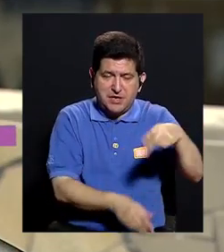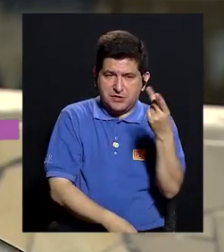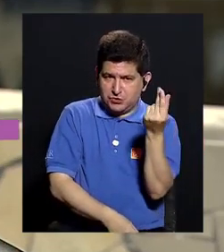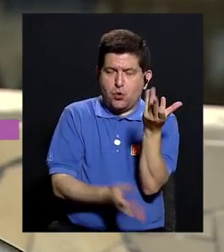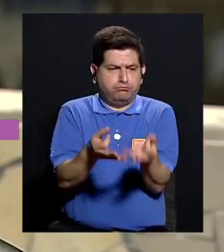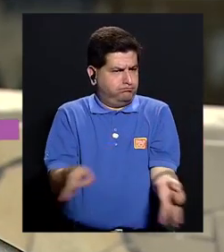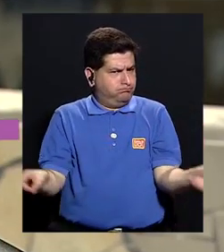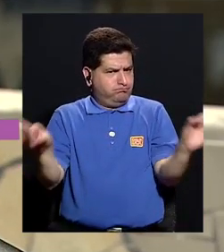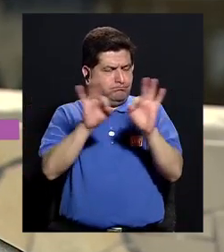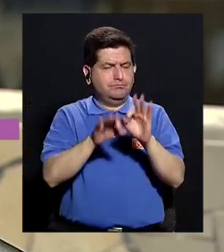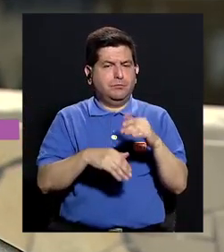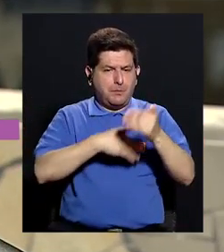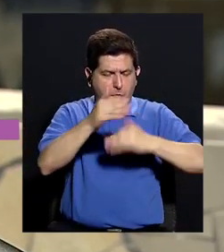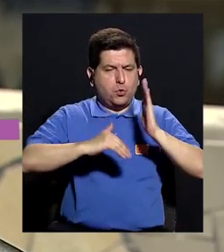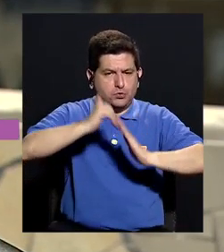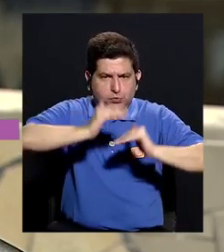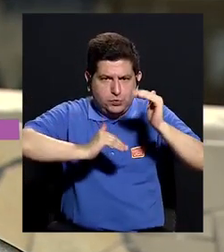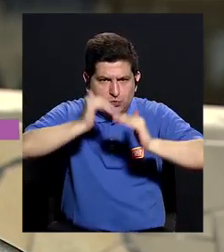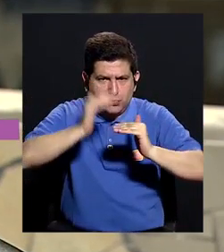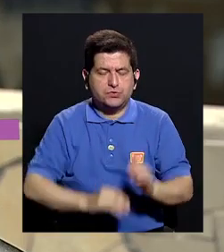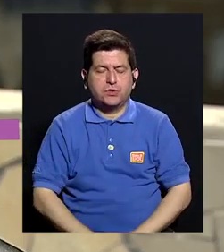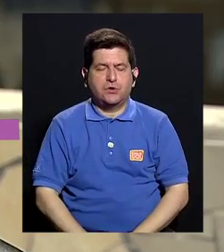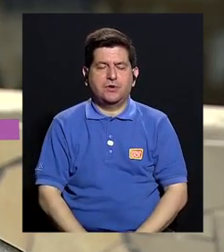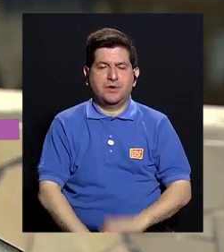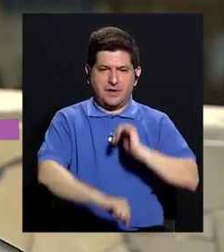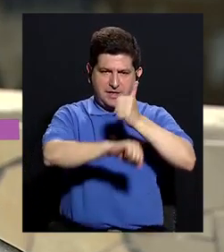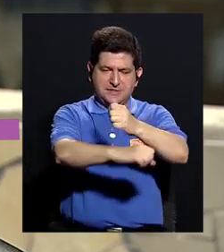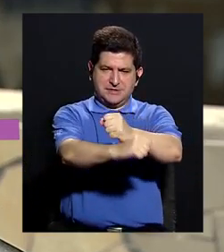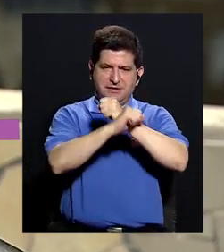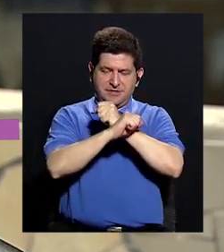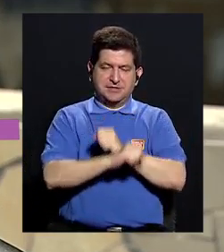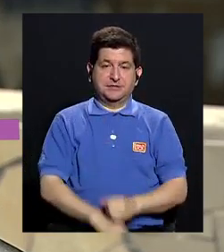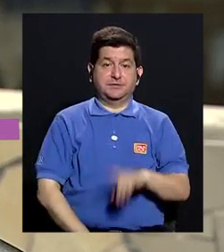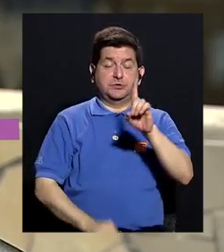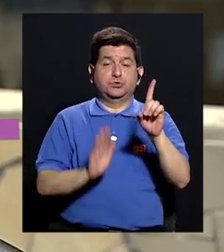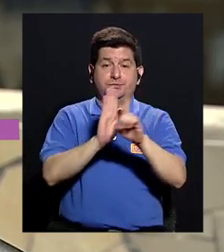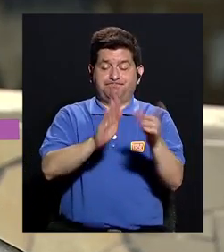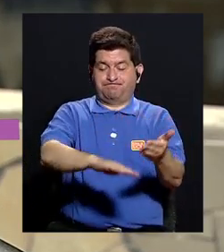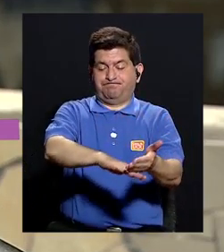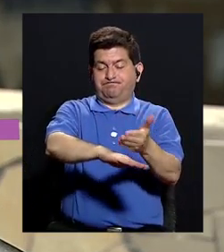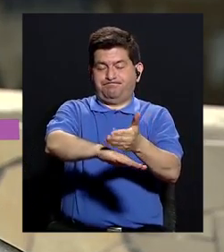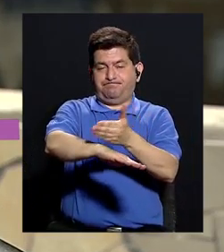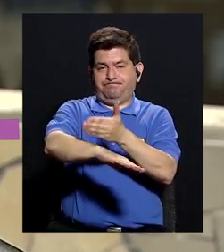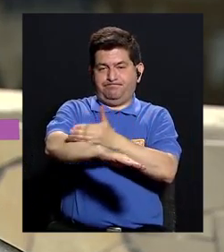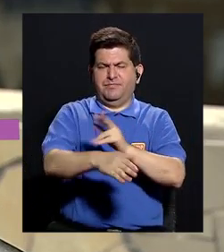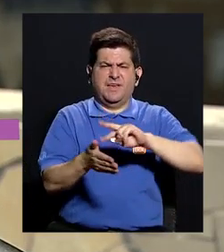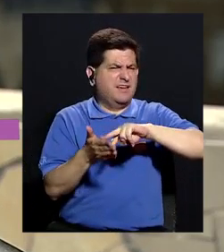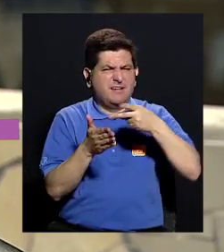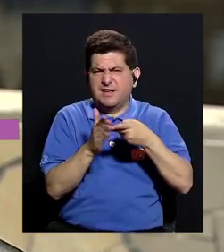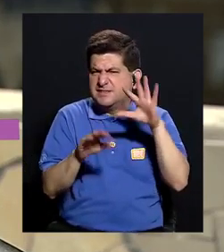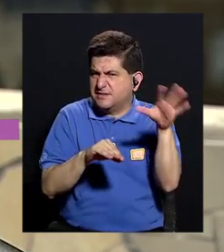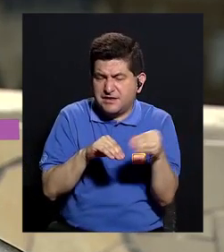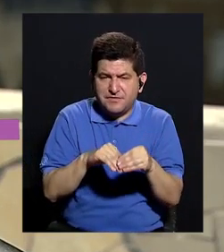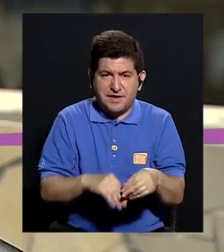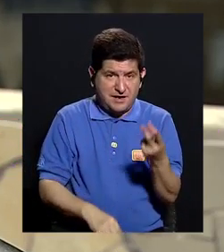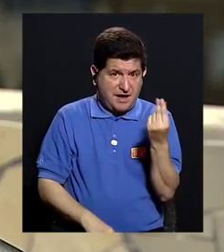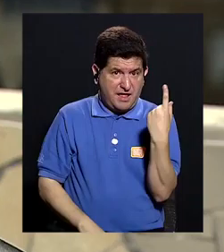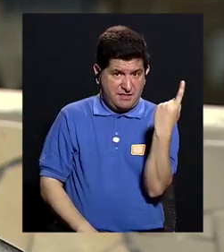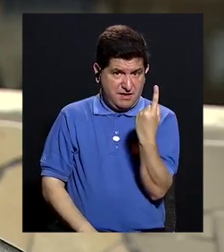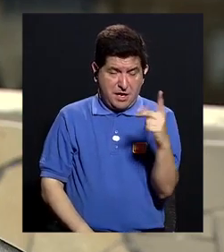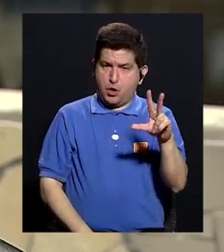dineros importantes para su construcción para su garantía entonces son derechos progresivos y progresivo tiene que ver no solo con el